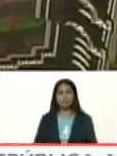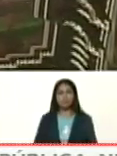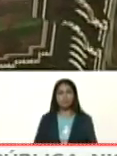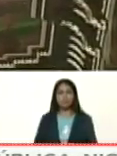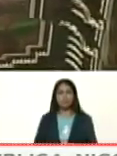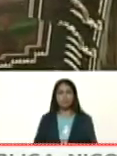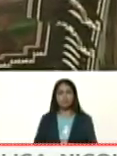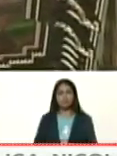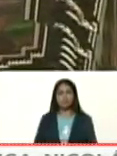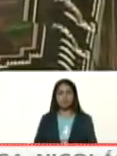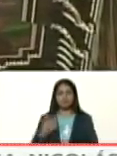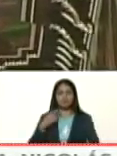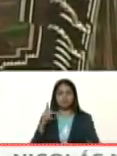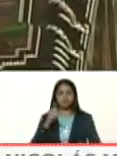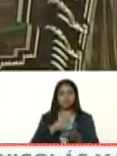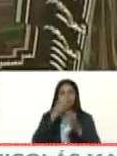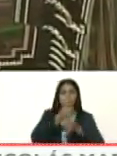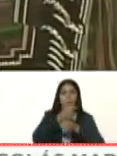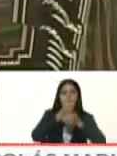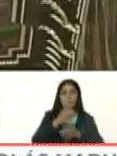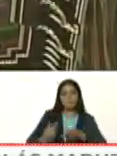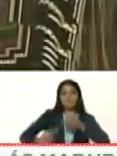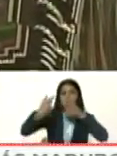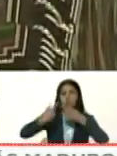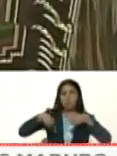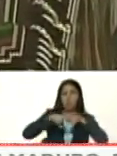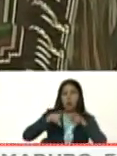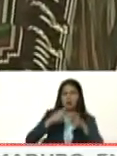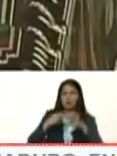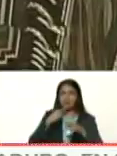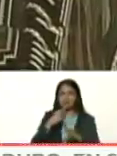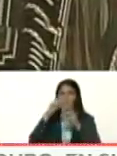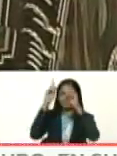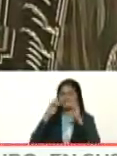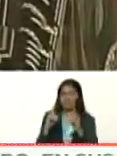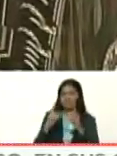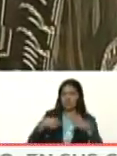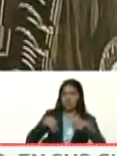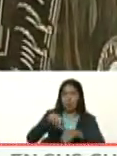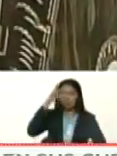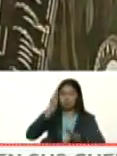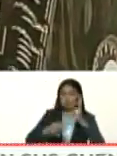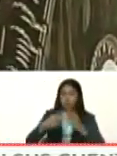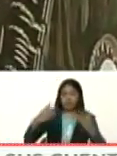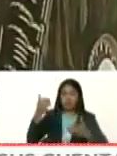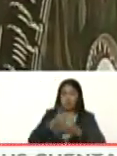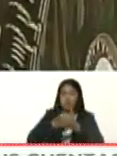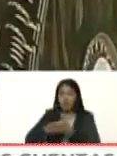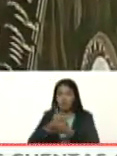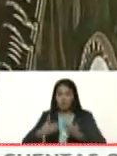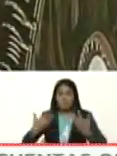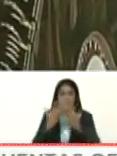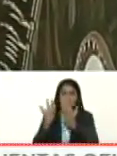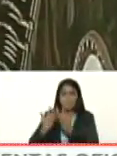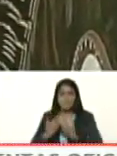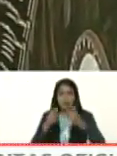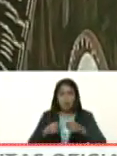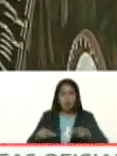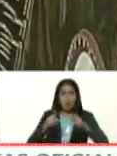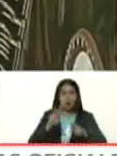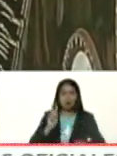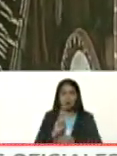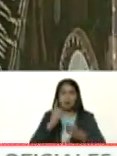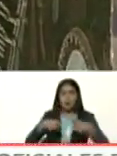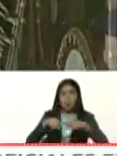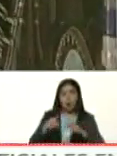y al entrar la caballería en combate parecía decidirse la suerte de la batalla del Pantano de Vargas a